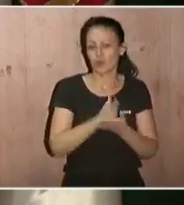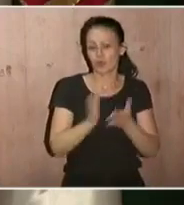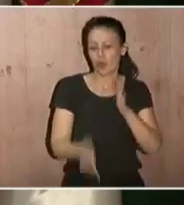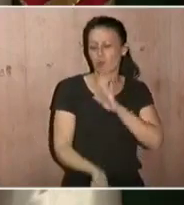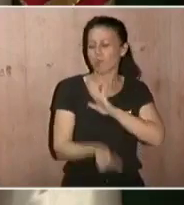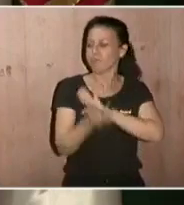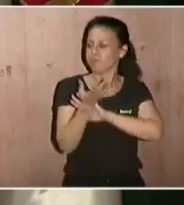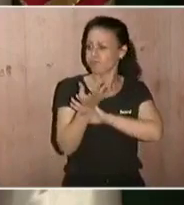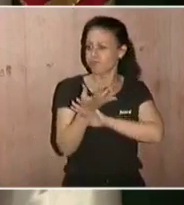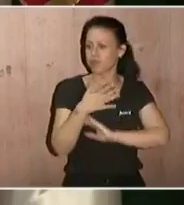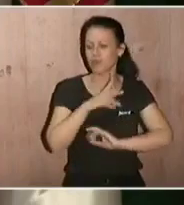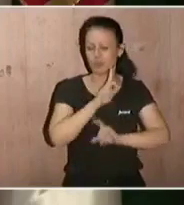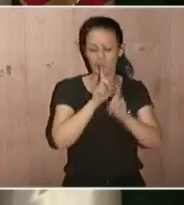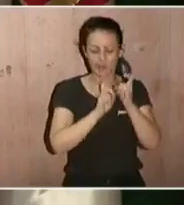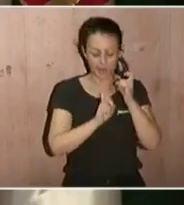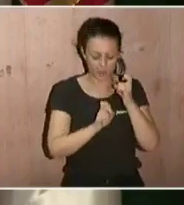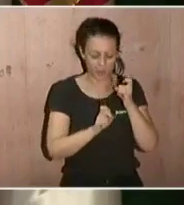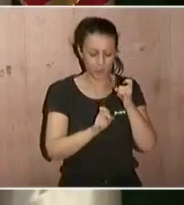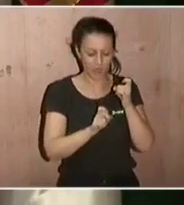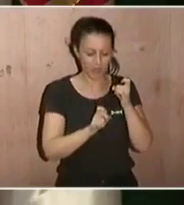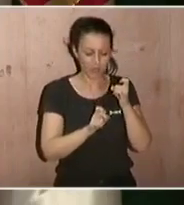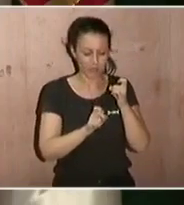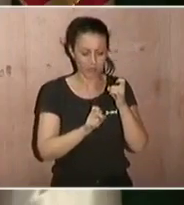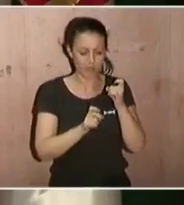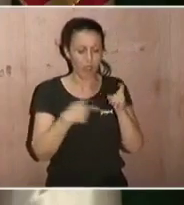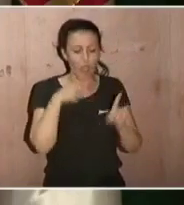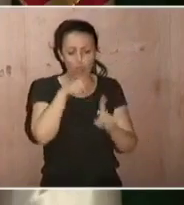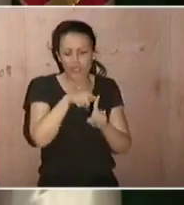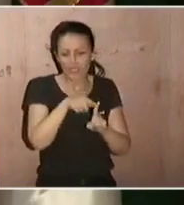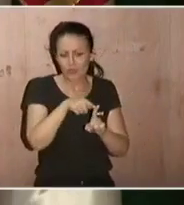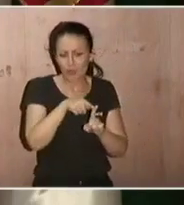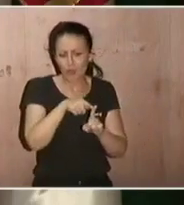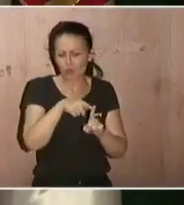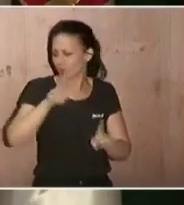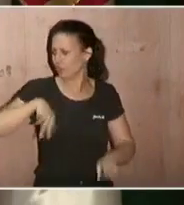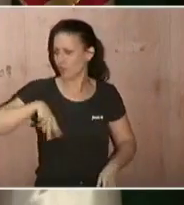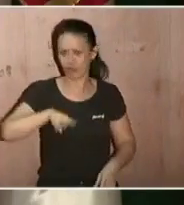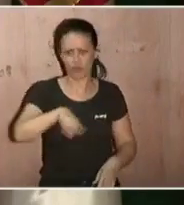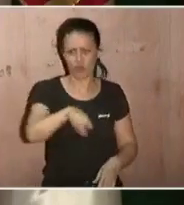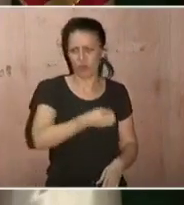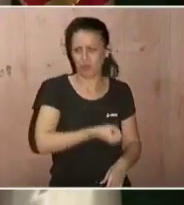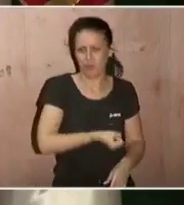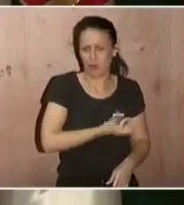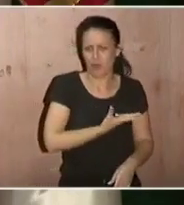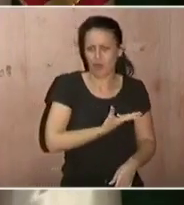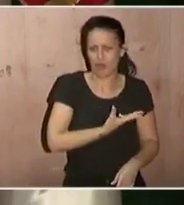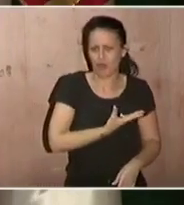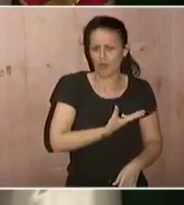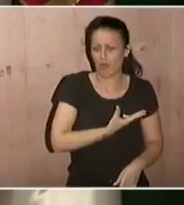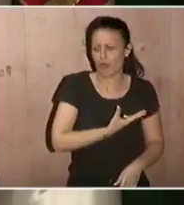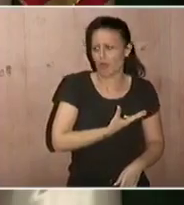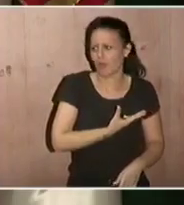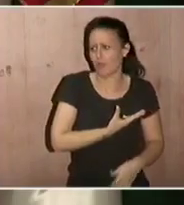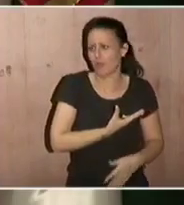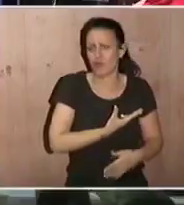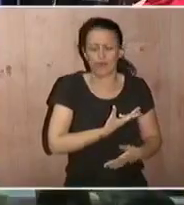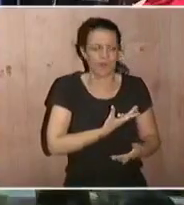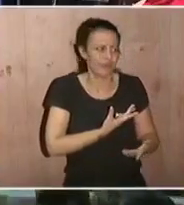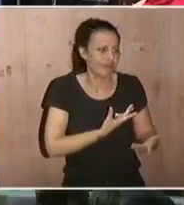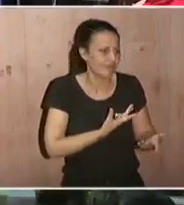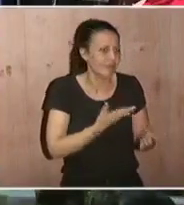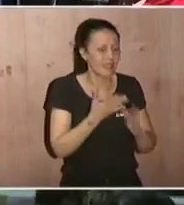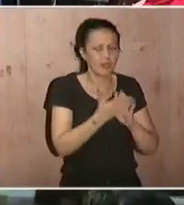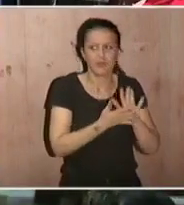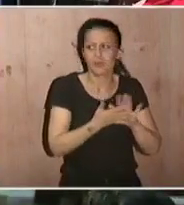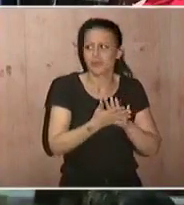Es una pregunta que no ha sido nunca mi objetivo. No tengo vocación, pues en las amables y generosas palabras